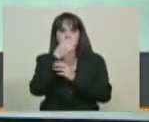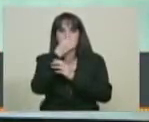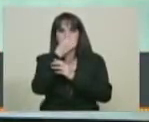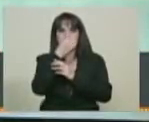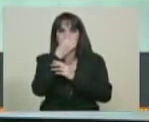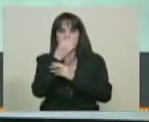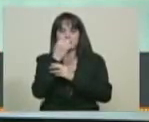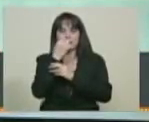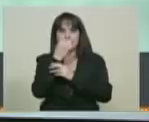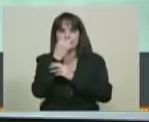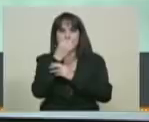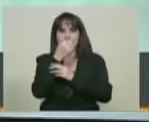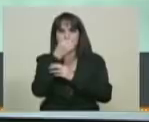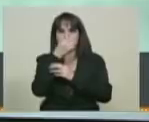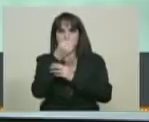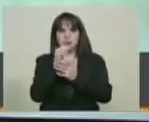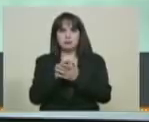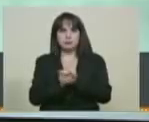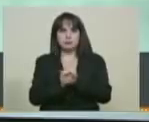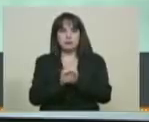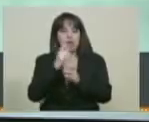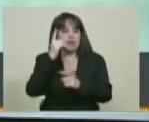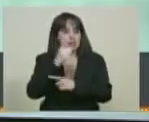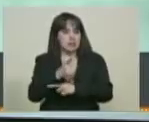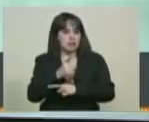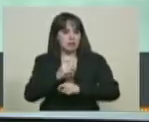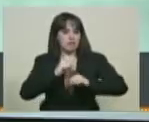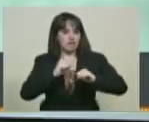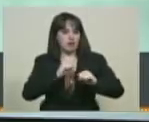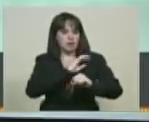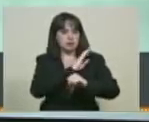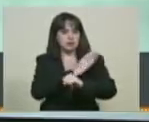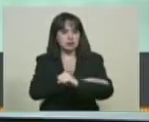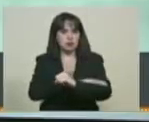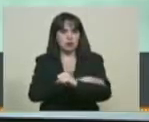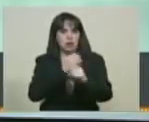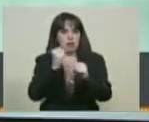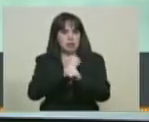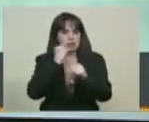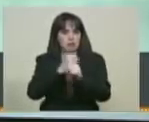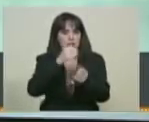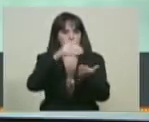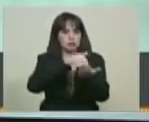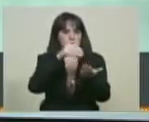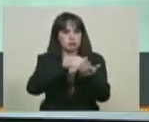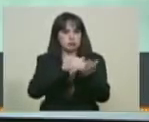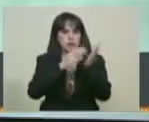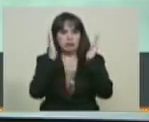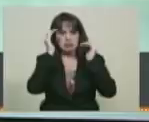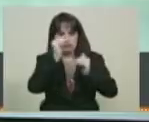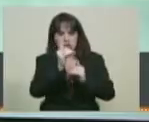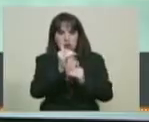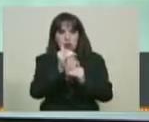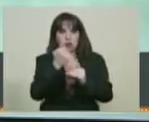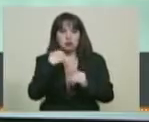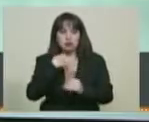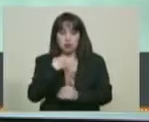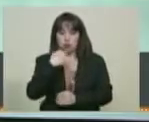Tenemos que reforzar el trabajo clasista, revolucionario en la clase obrera. Yo